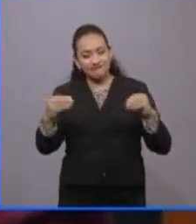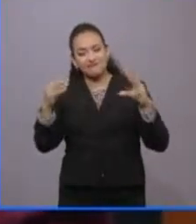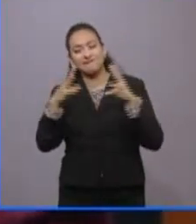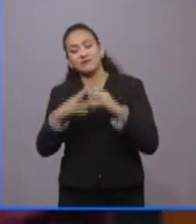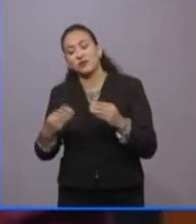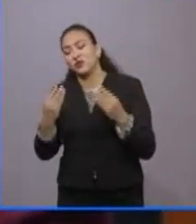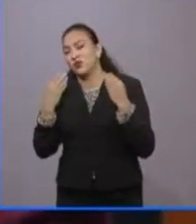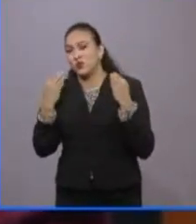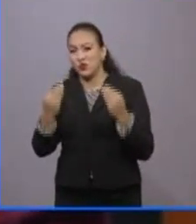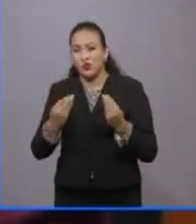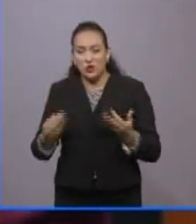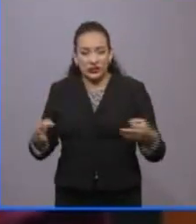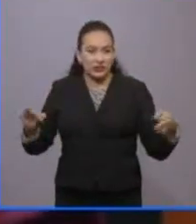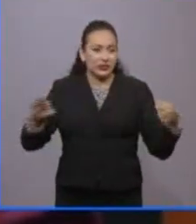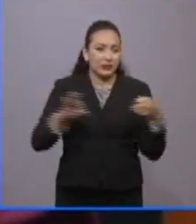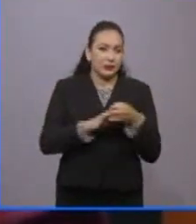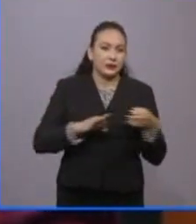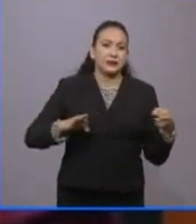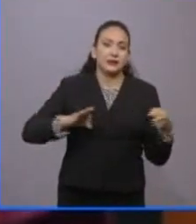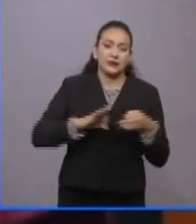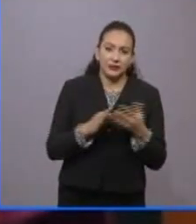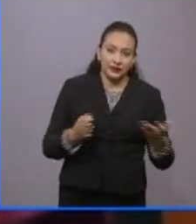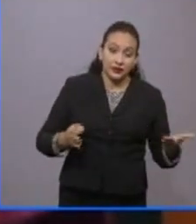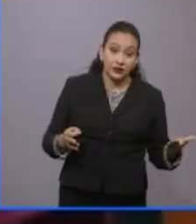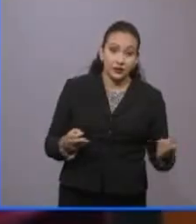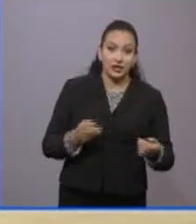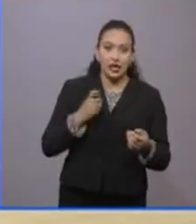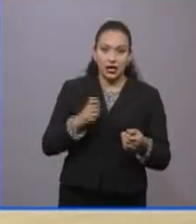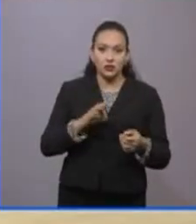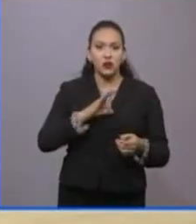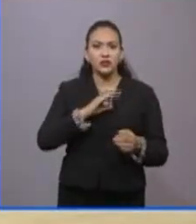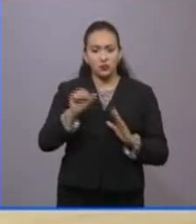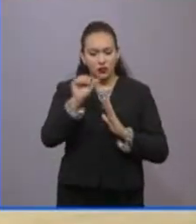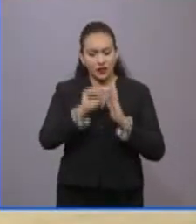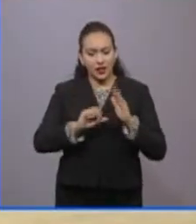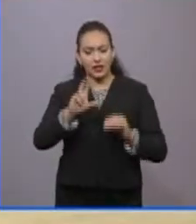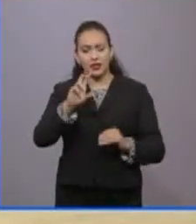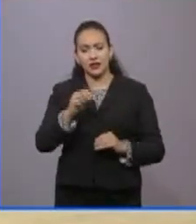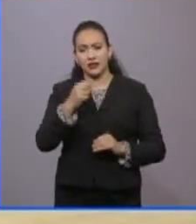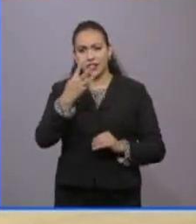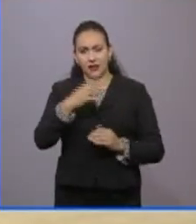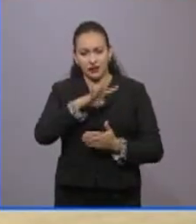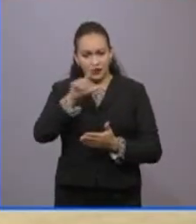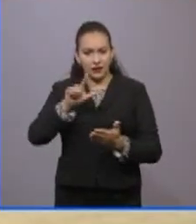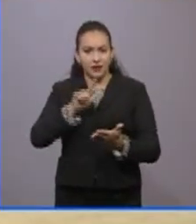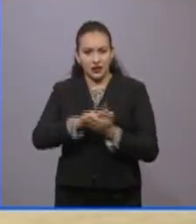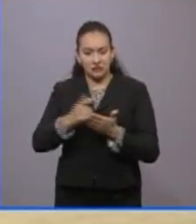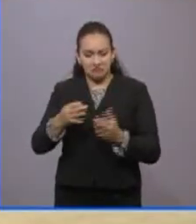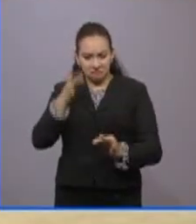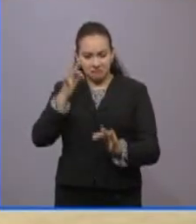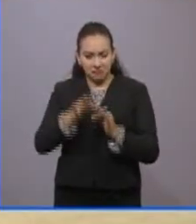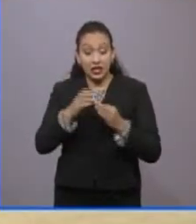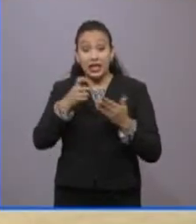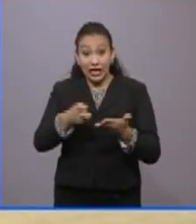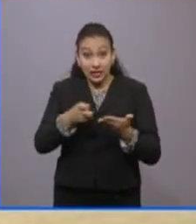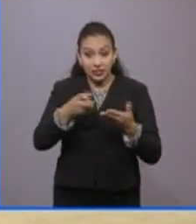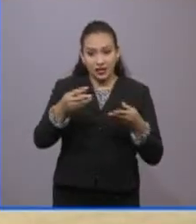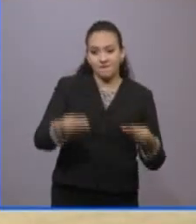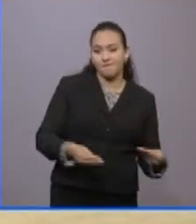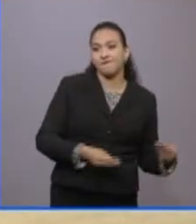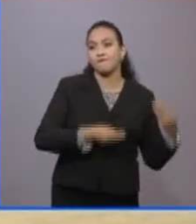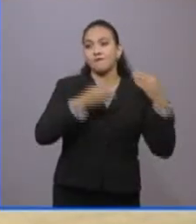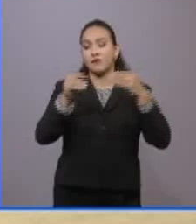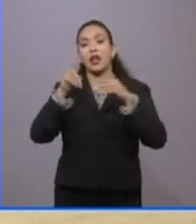son sistemáticas y generalizadas, podría activarse el artículo 34 de la Convención y llevar el asunto ante la